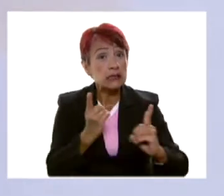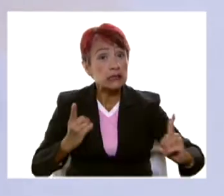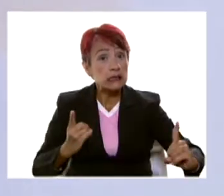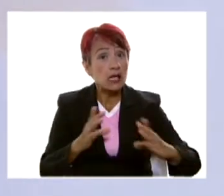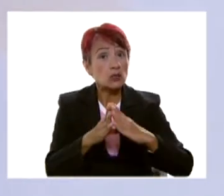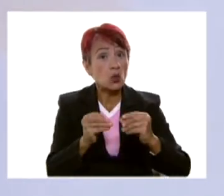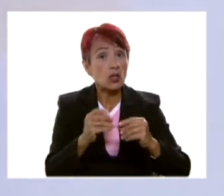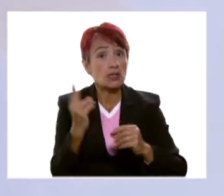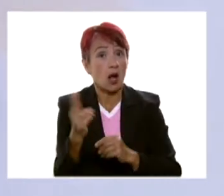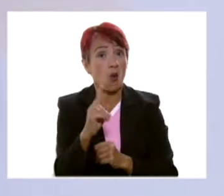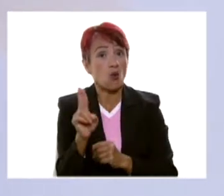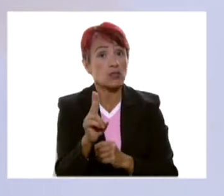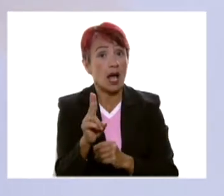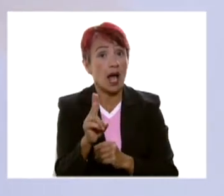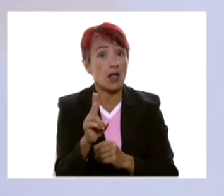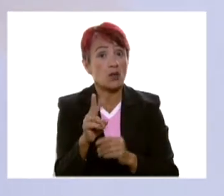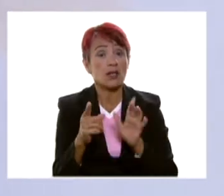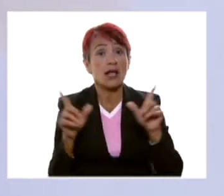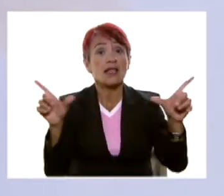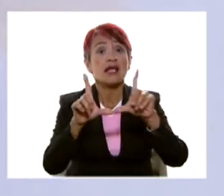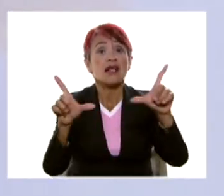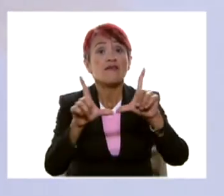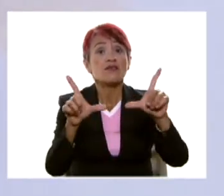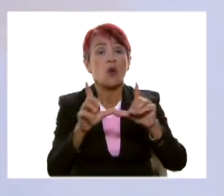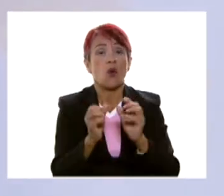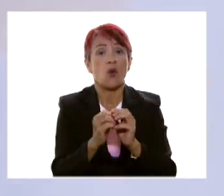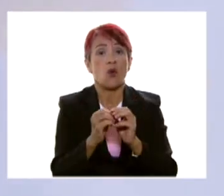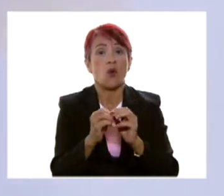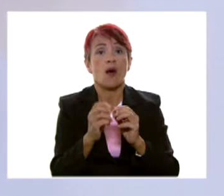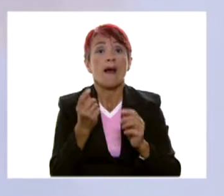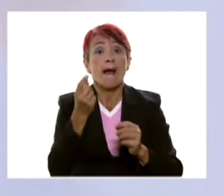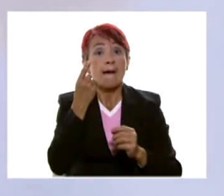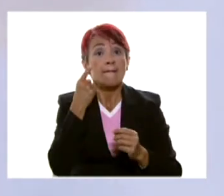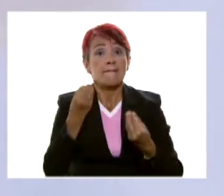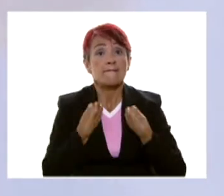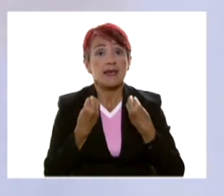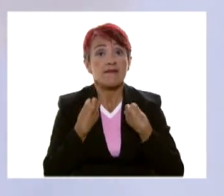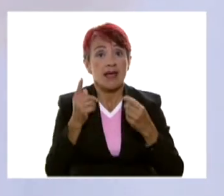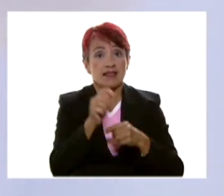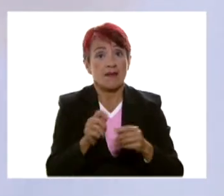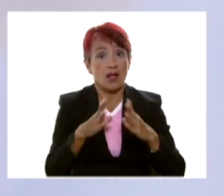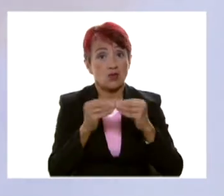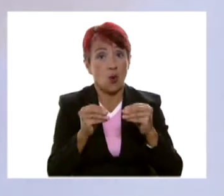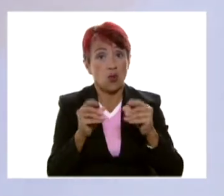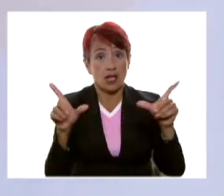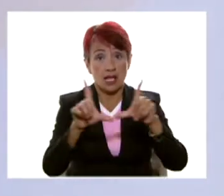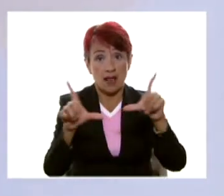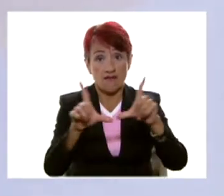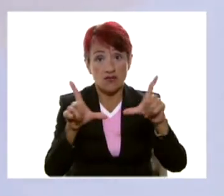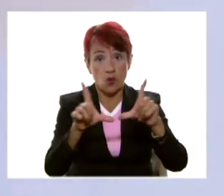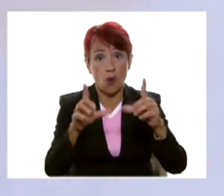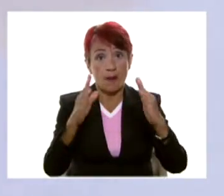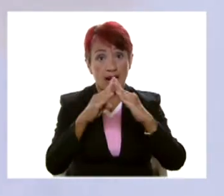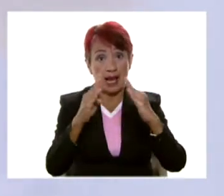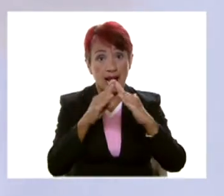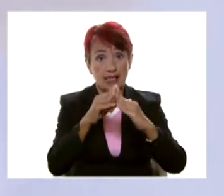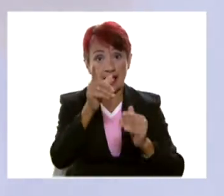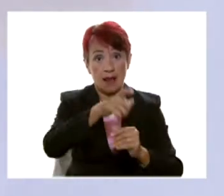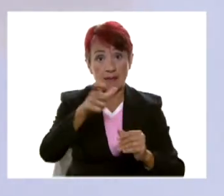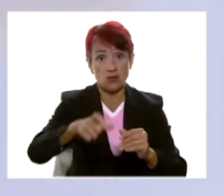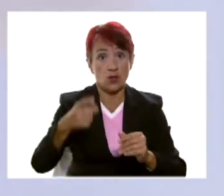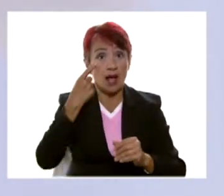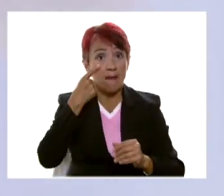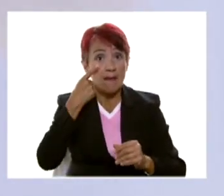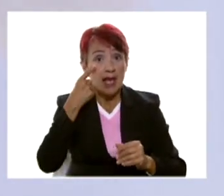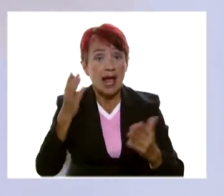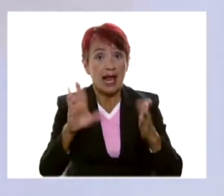utilizando esta pantalla, por ejemplo, el canal Vive TV para llegar hasta todos sus hogares. Por eso vamos a hablar más adelante sobre